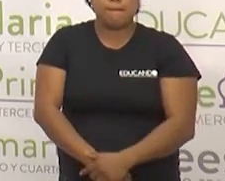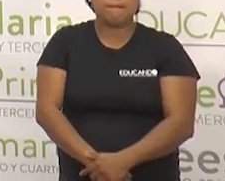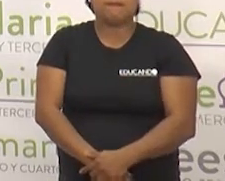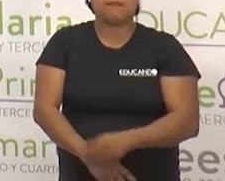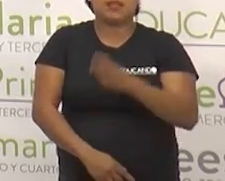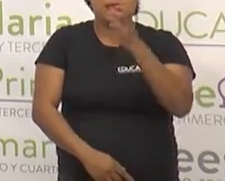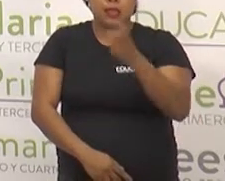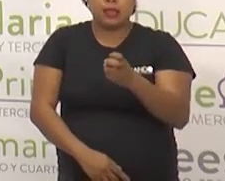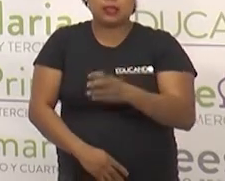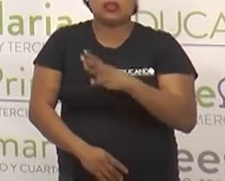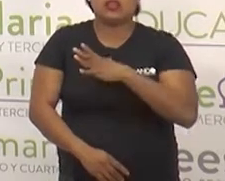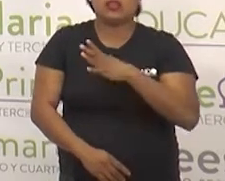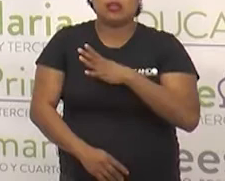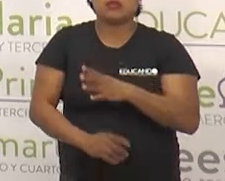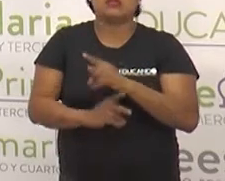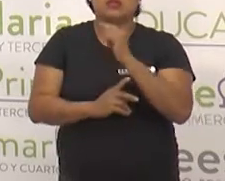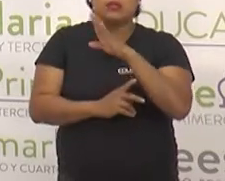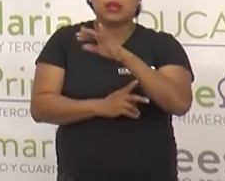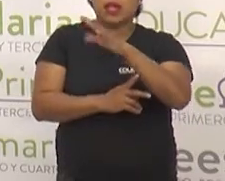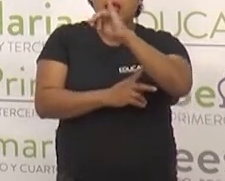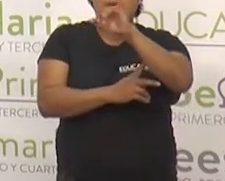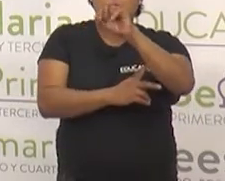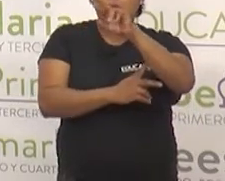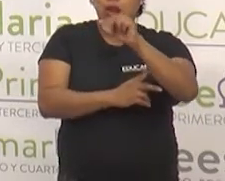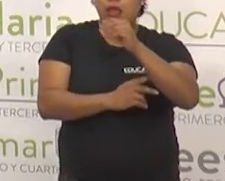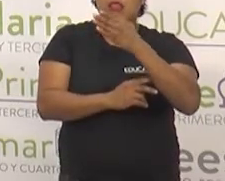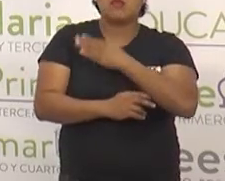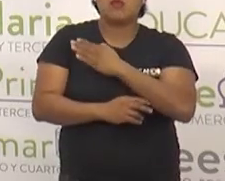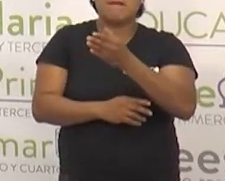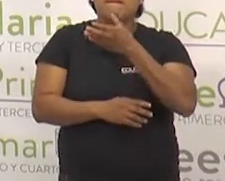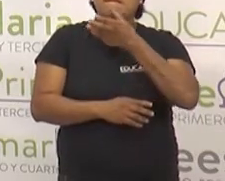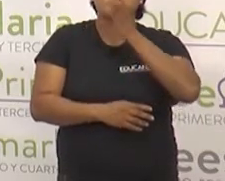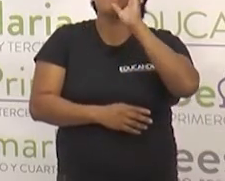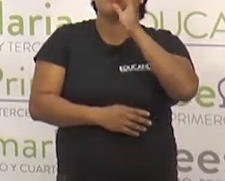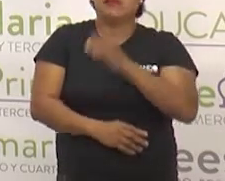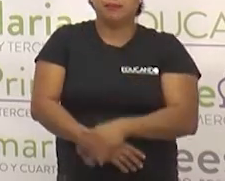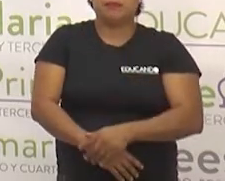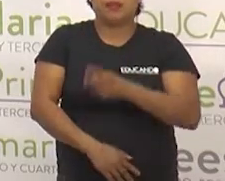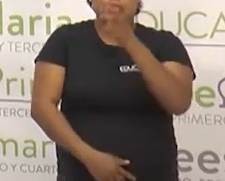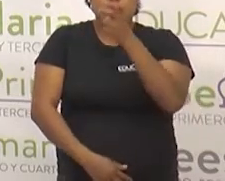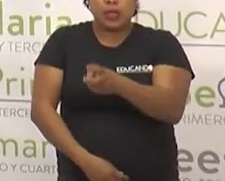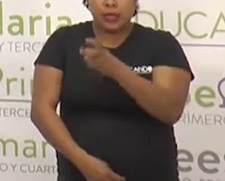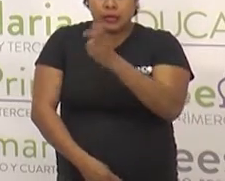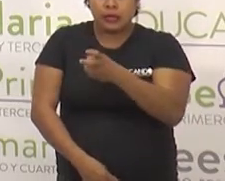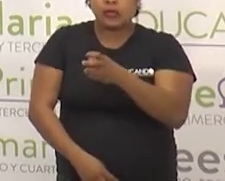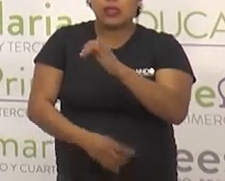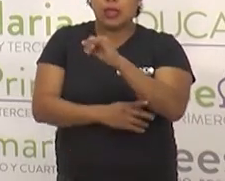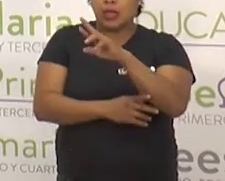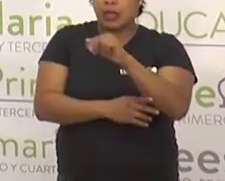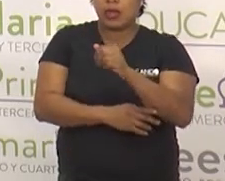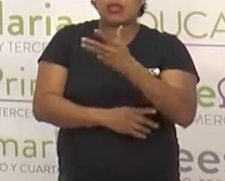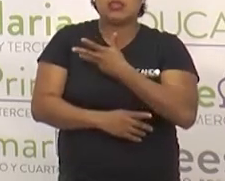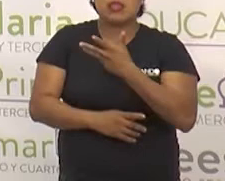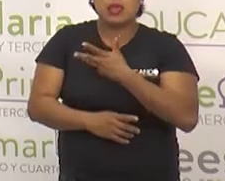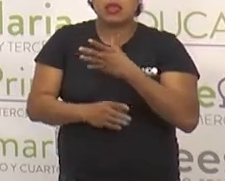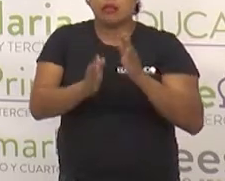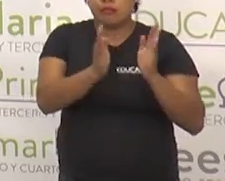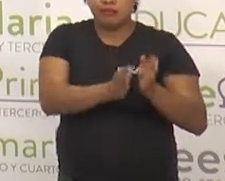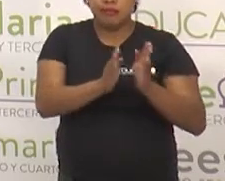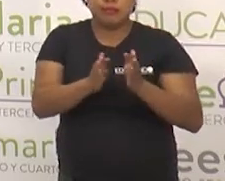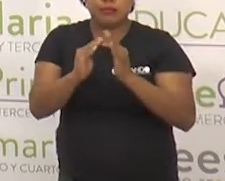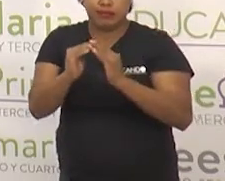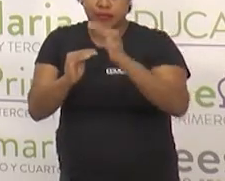Bueno, a partir de esto tenemos la jarra del buen beber. Y esta viene